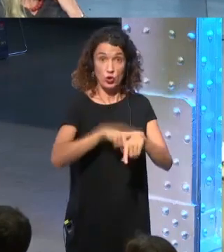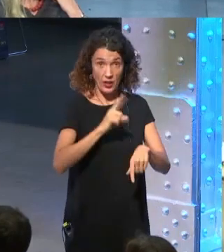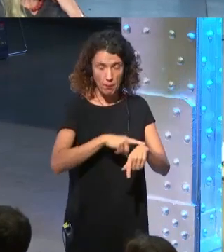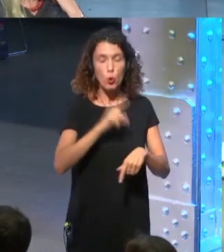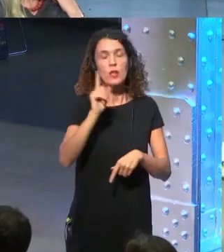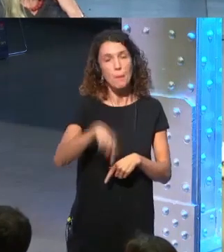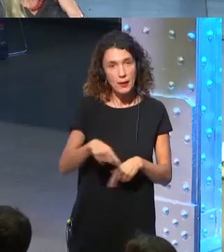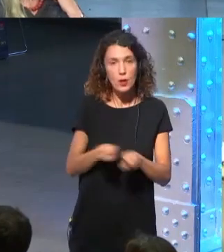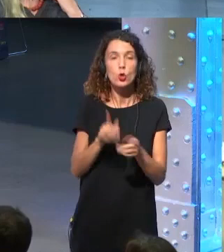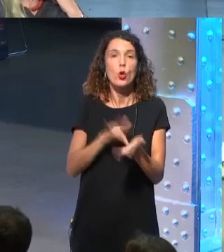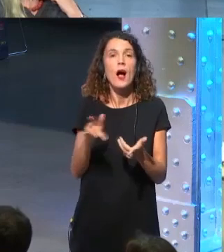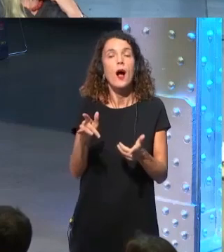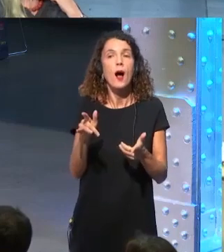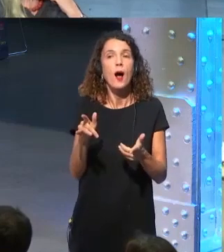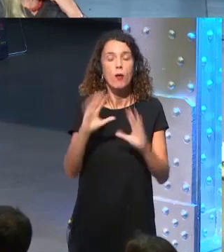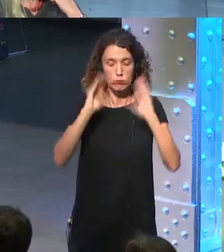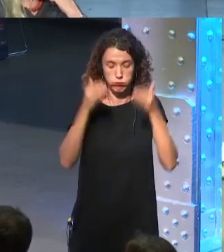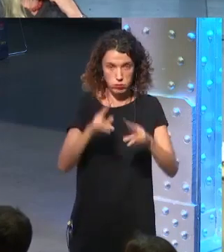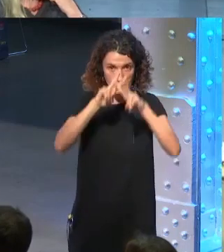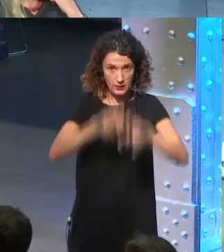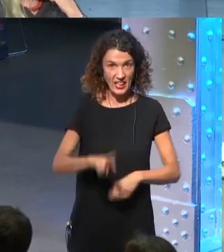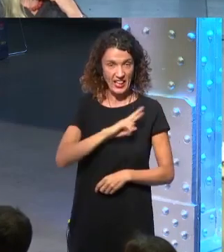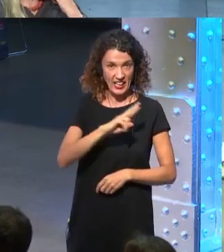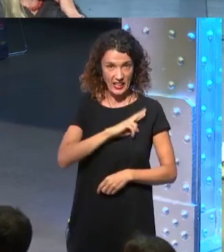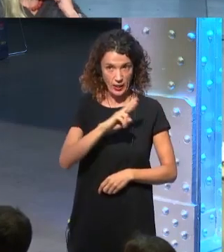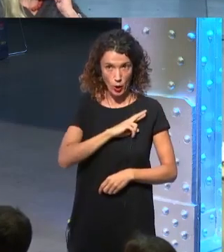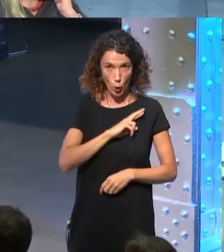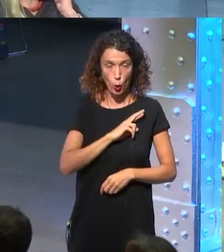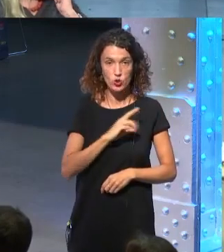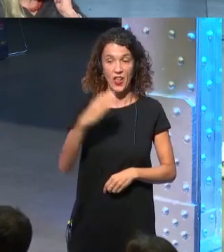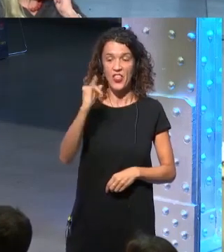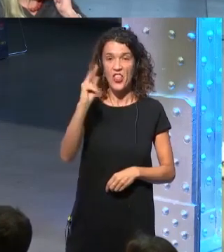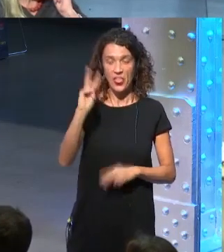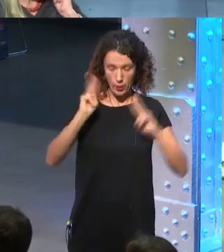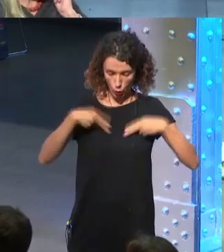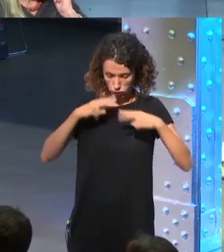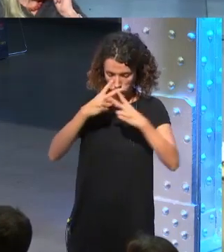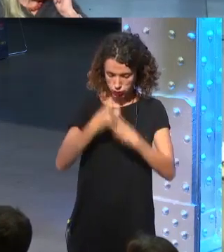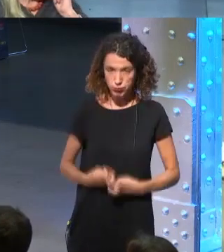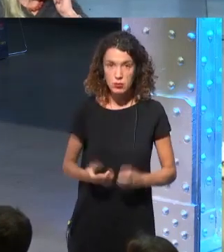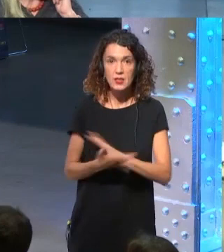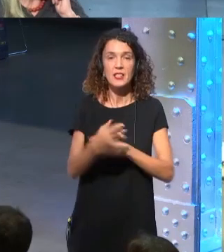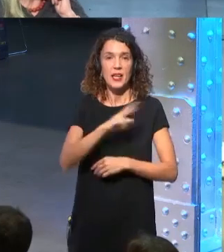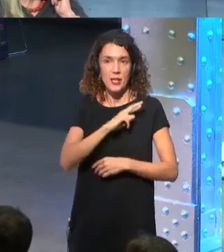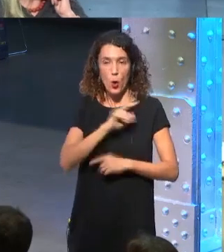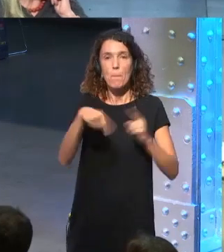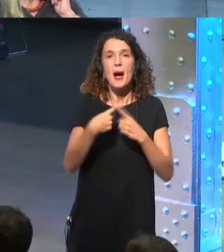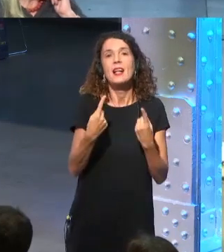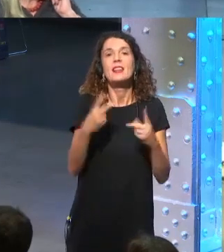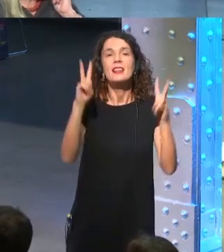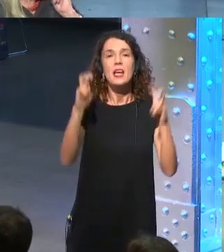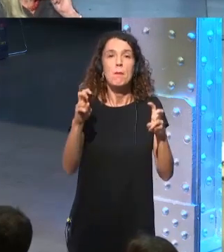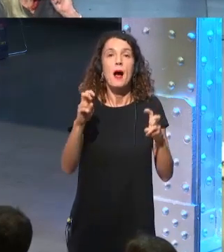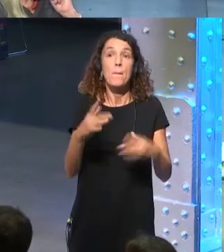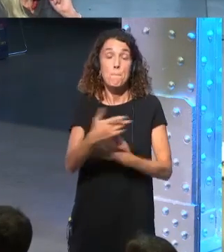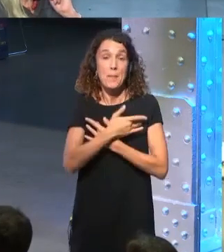prestó atención al fenómeno religioso. La introspección ciceroniana sobre la aruspicina, la condición sexual de